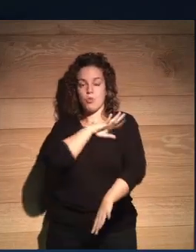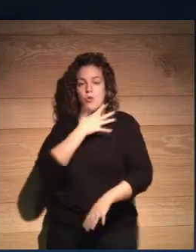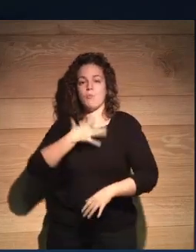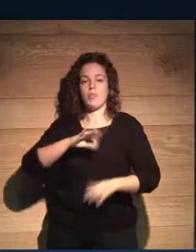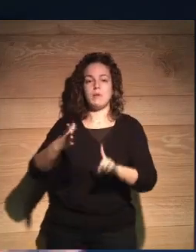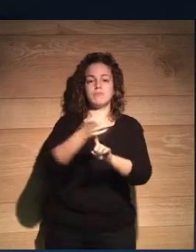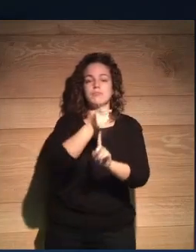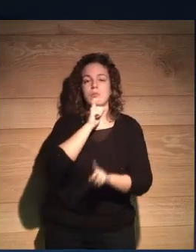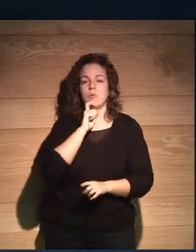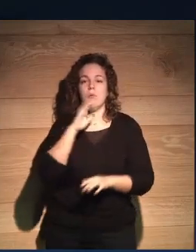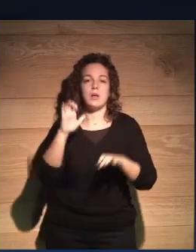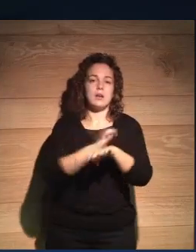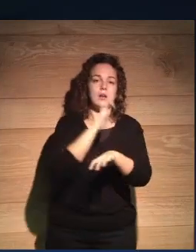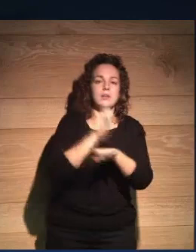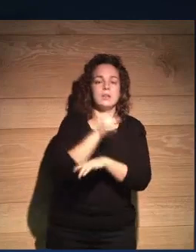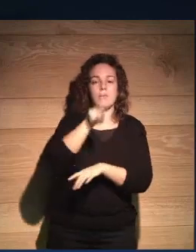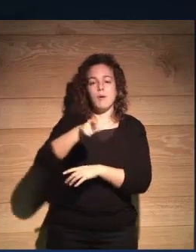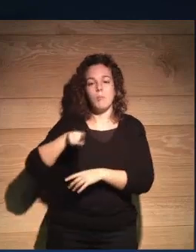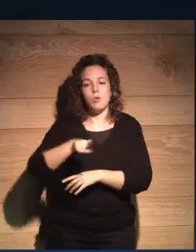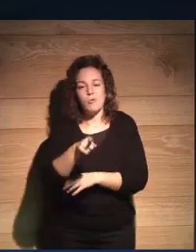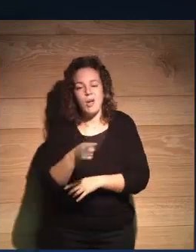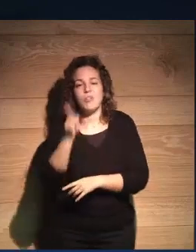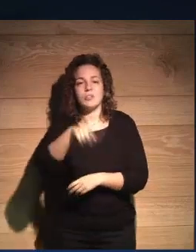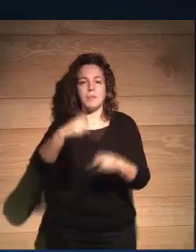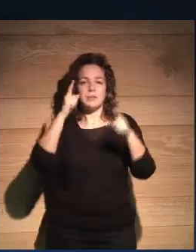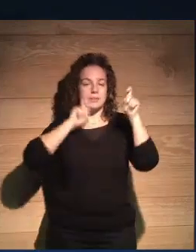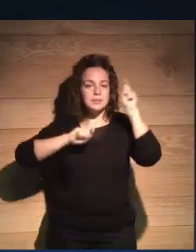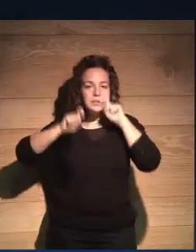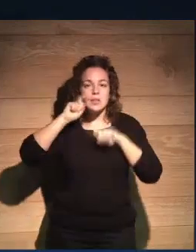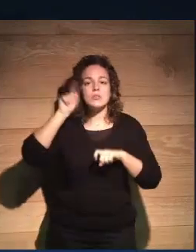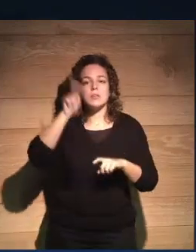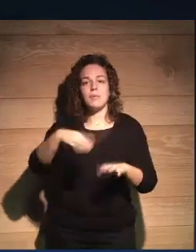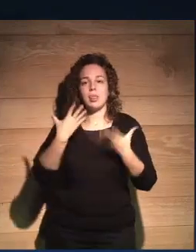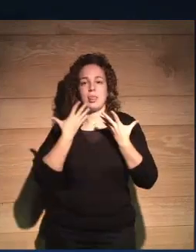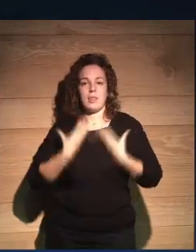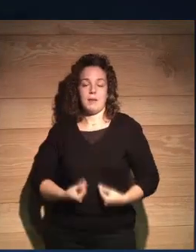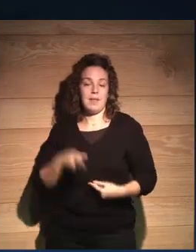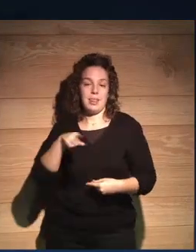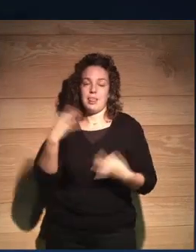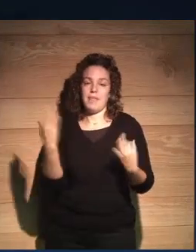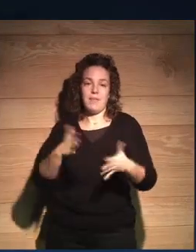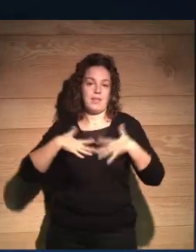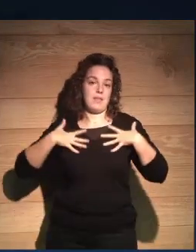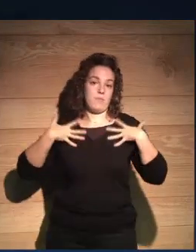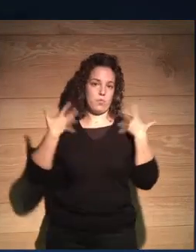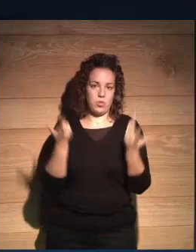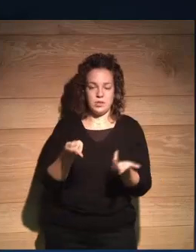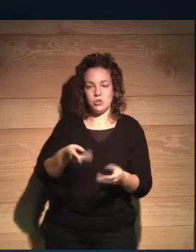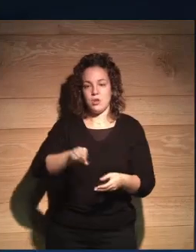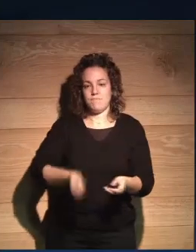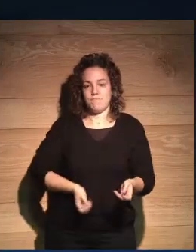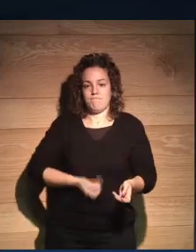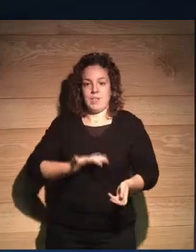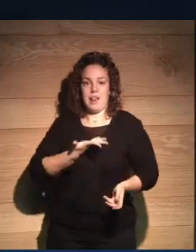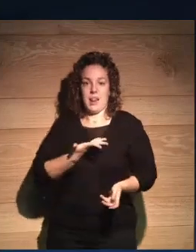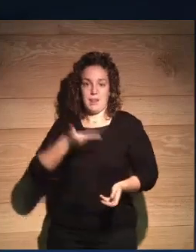la risa, con la provocación, con el llanto, con el drama. Tienes que emocionar. Y eso creo que es el arma fundamental. Por eso esa corriente que hay ahora,